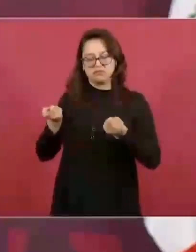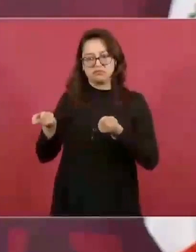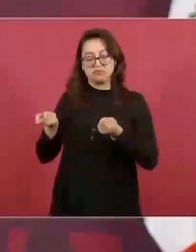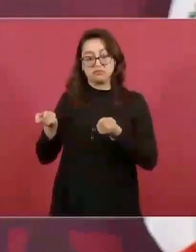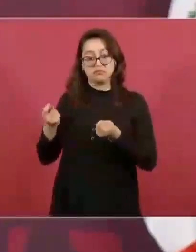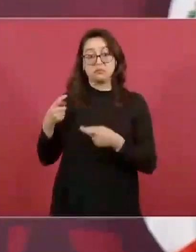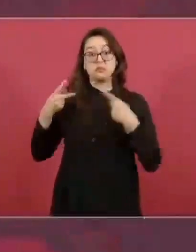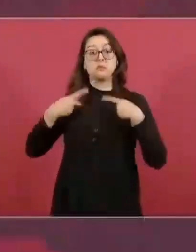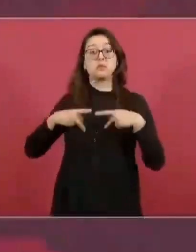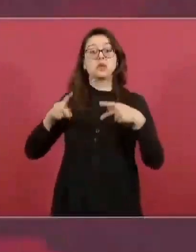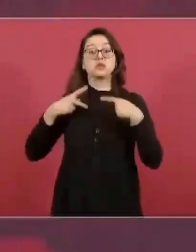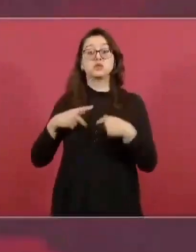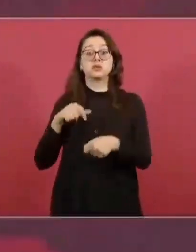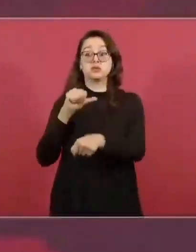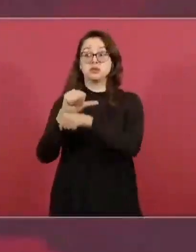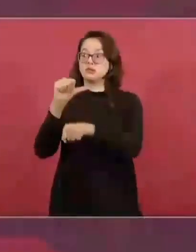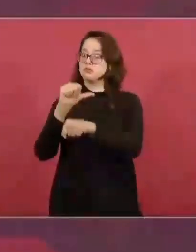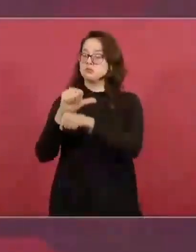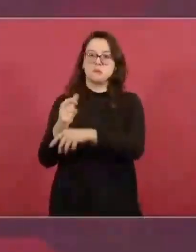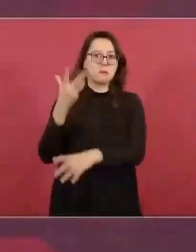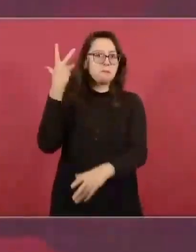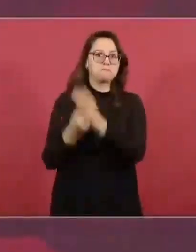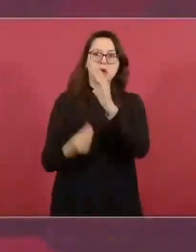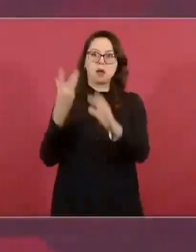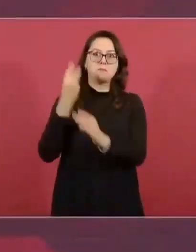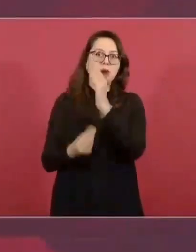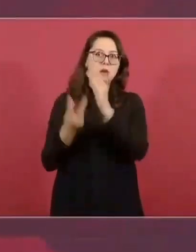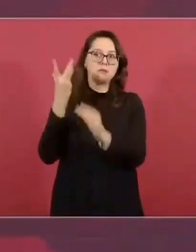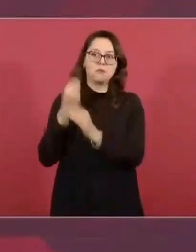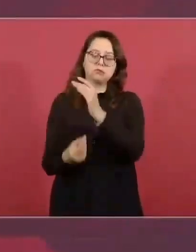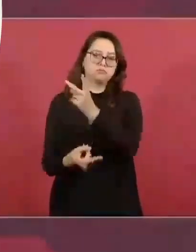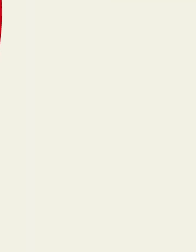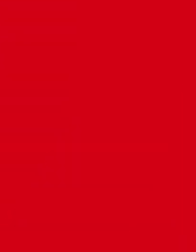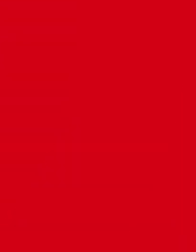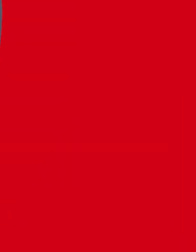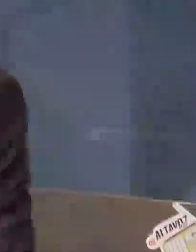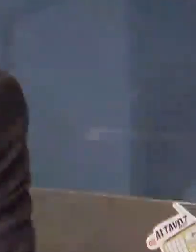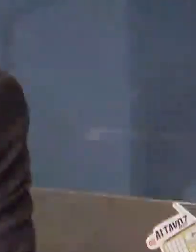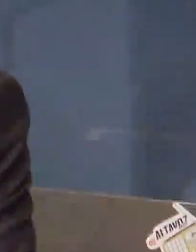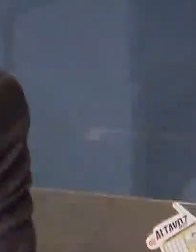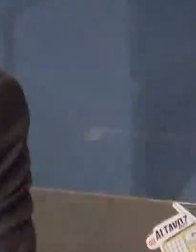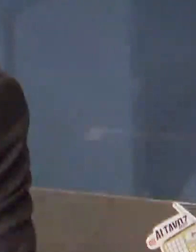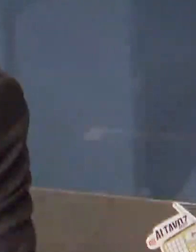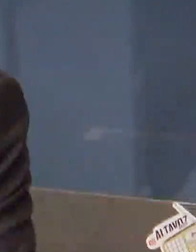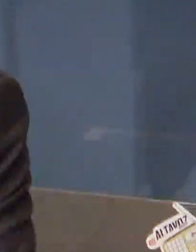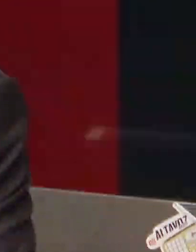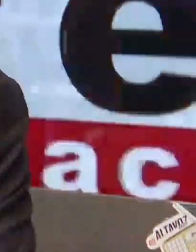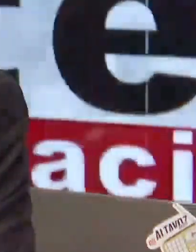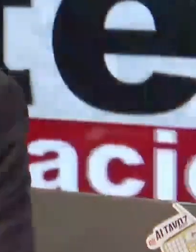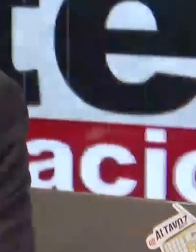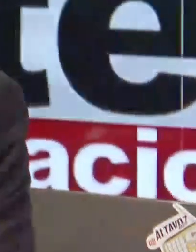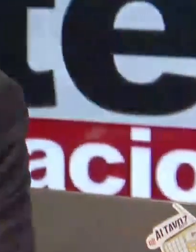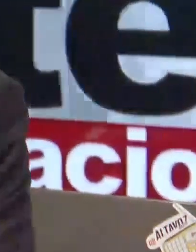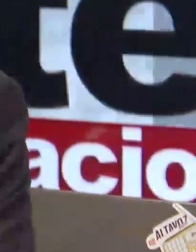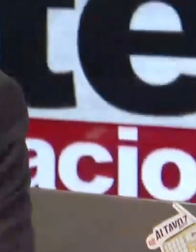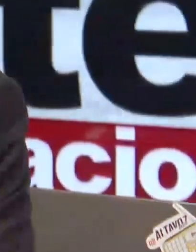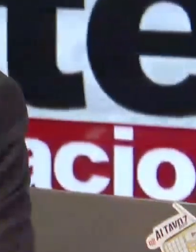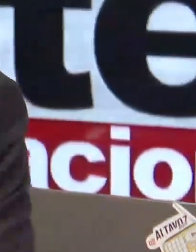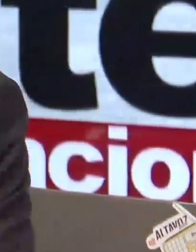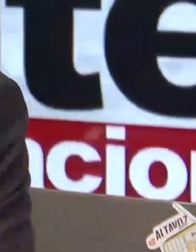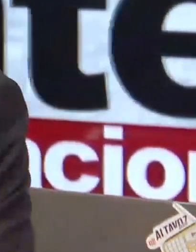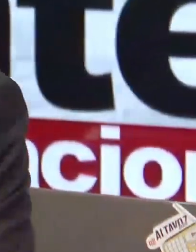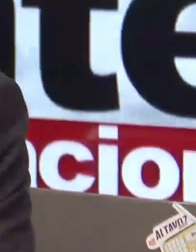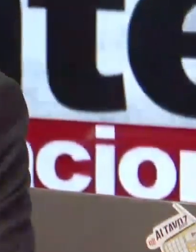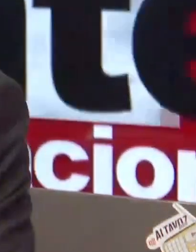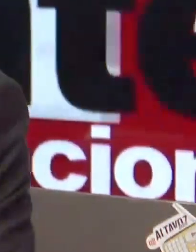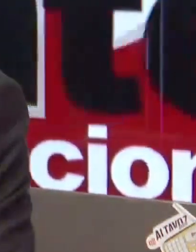fueron protegidos en México, vivieron en nuestro país. Y bueno, aunque las relaciones entre alto nivel